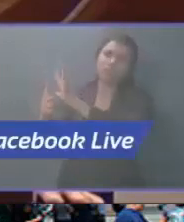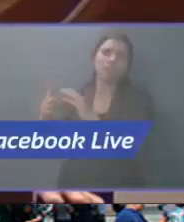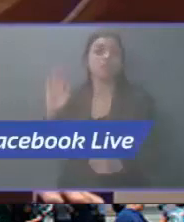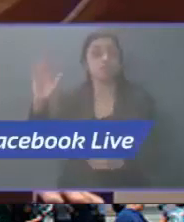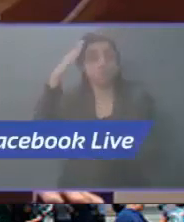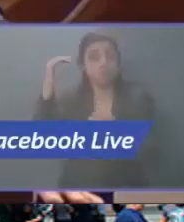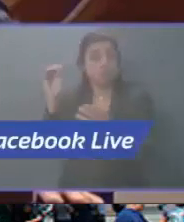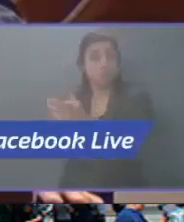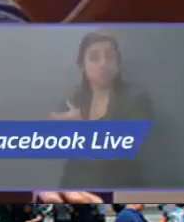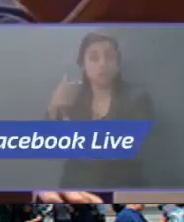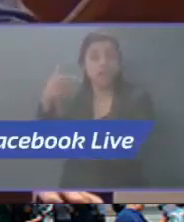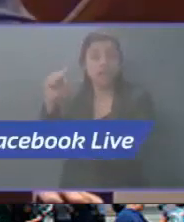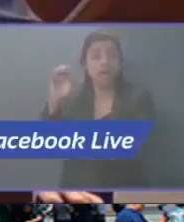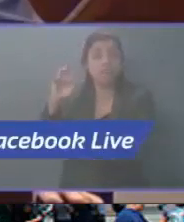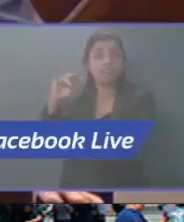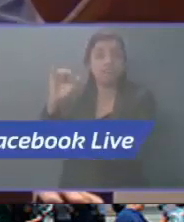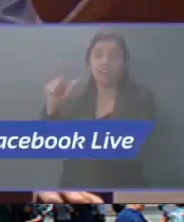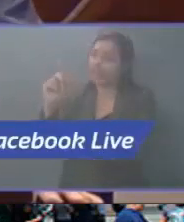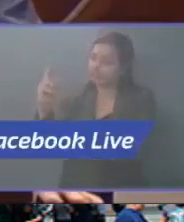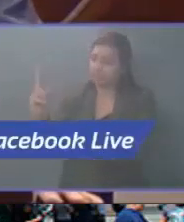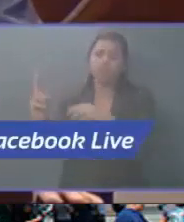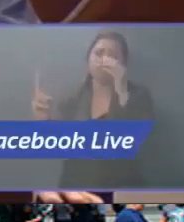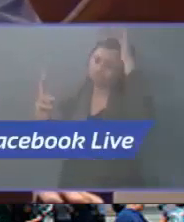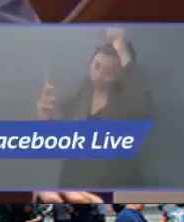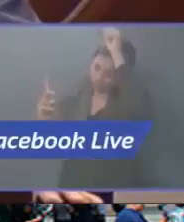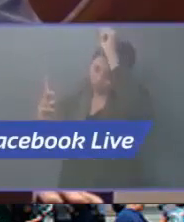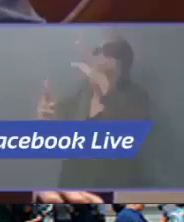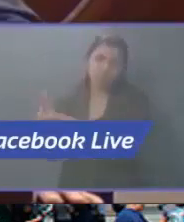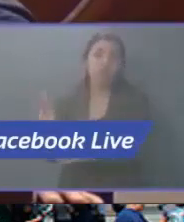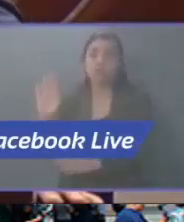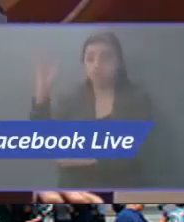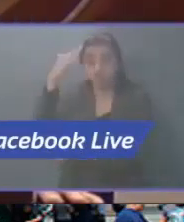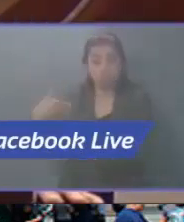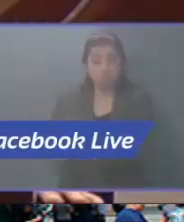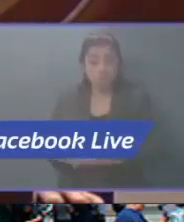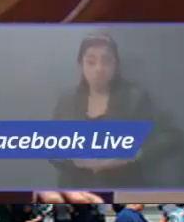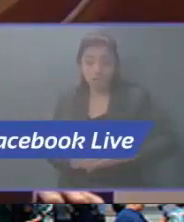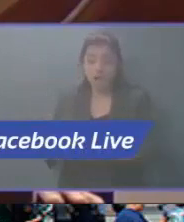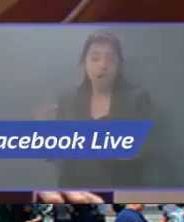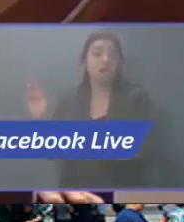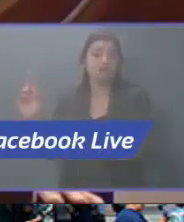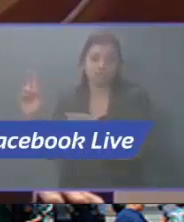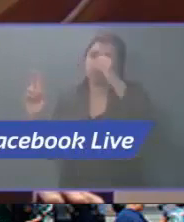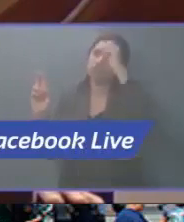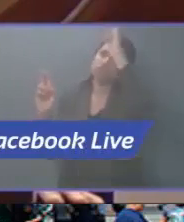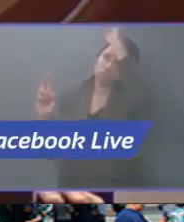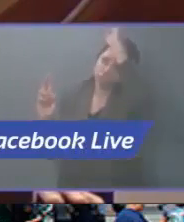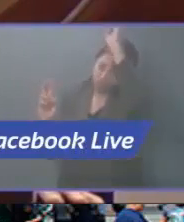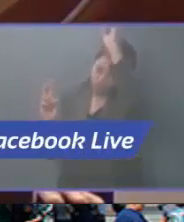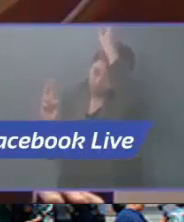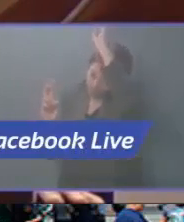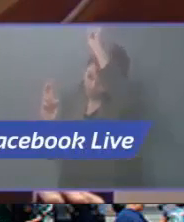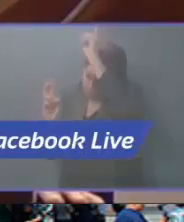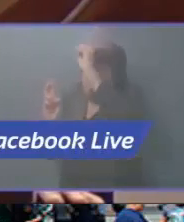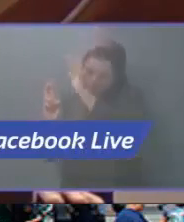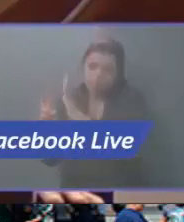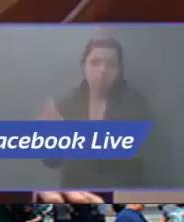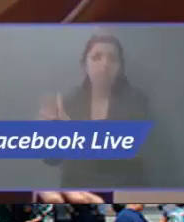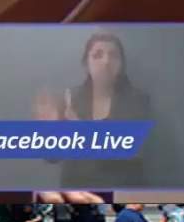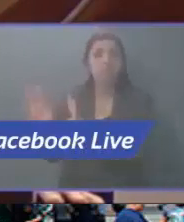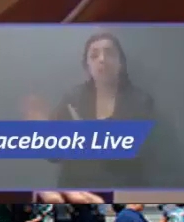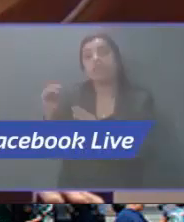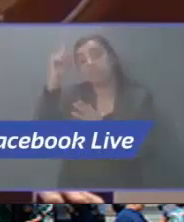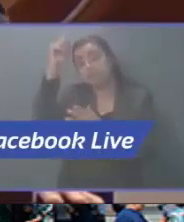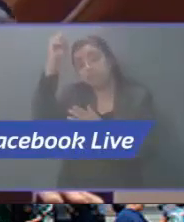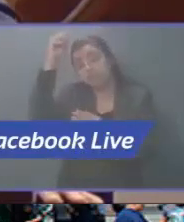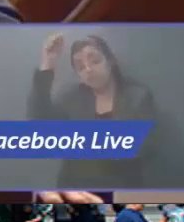gabriela que dios bendiga a su hija laila que dios le de prudencia sabiduría y un corazón abierto a escuchar su voz